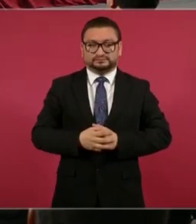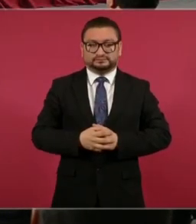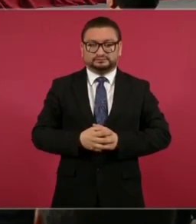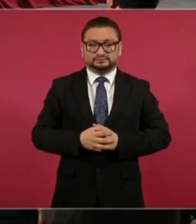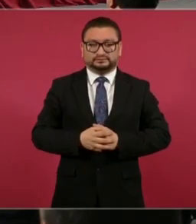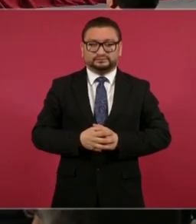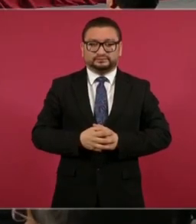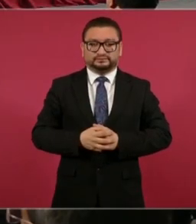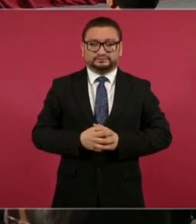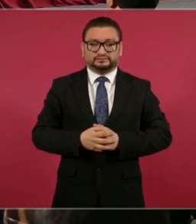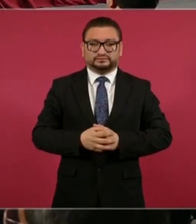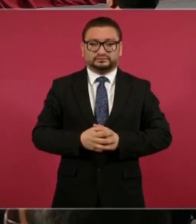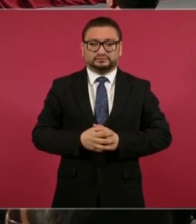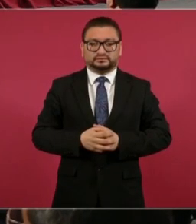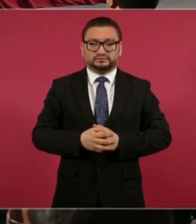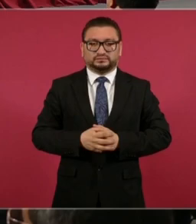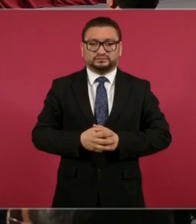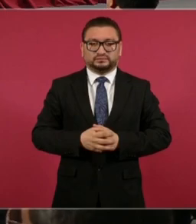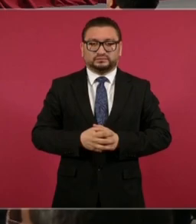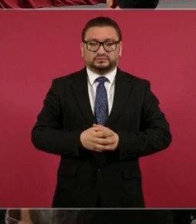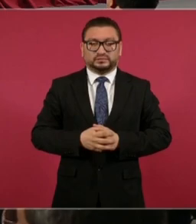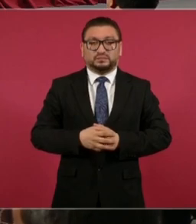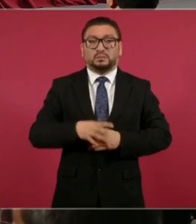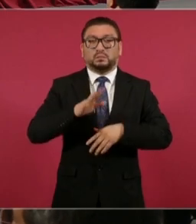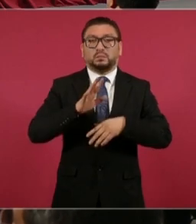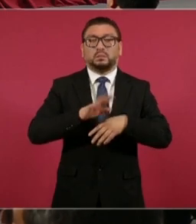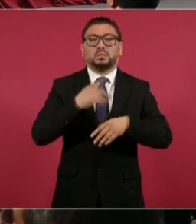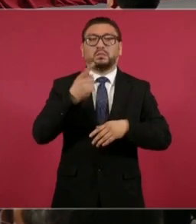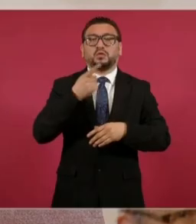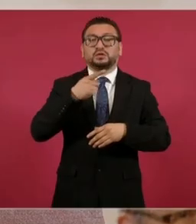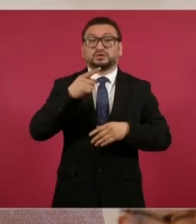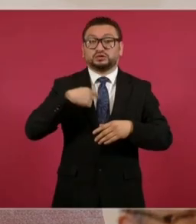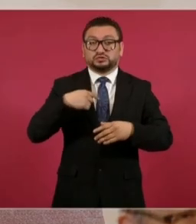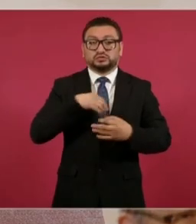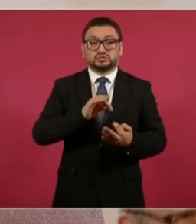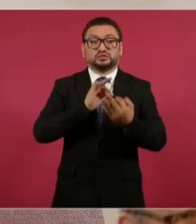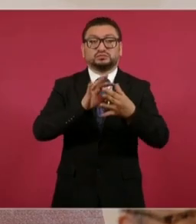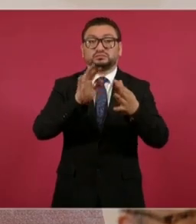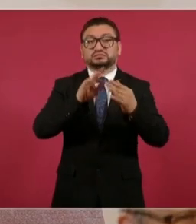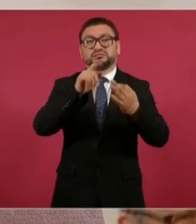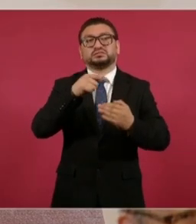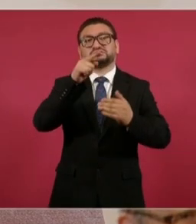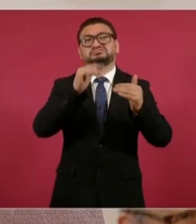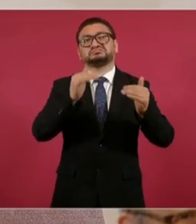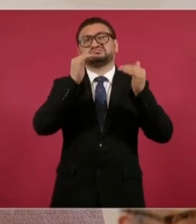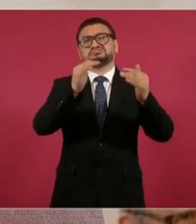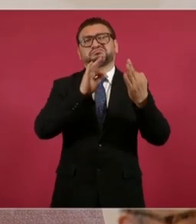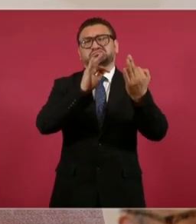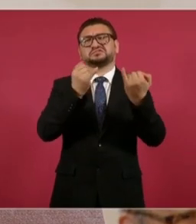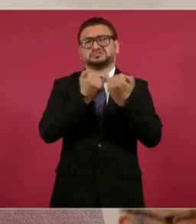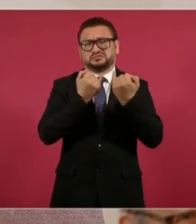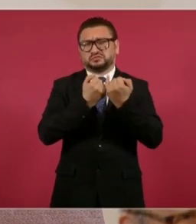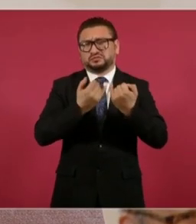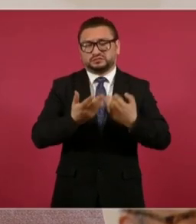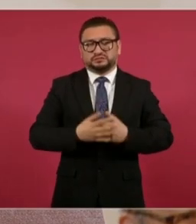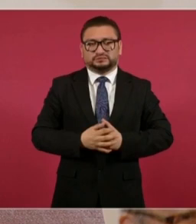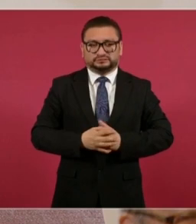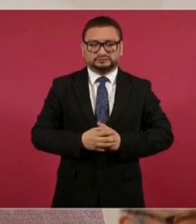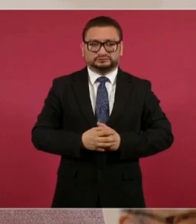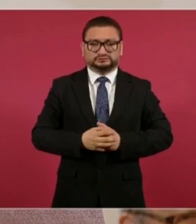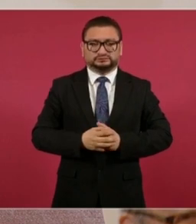interesa porque no le estoy hablando a los de la cúpula también a